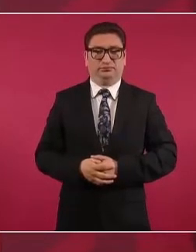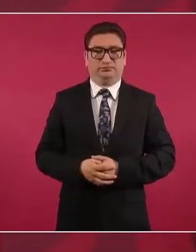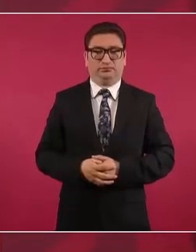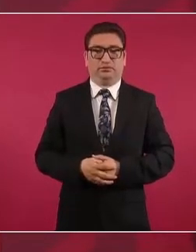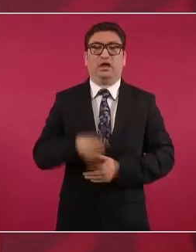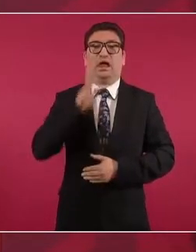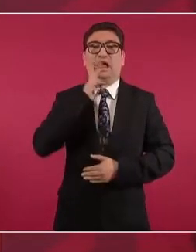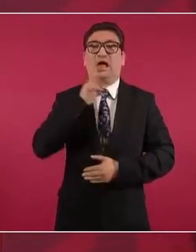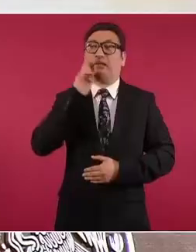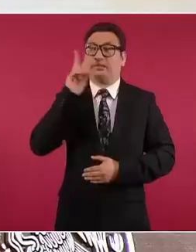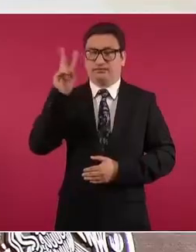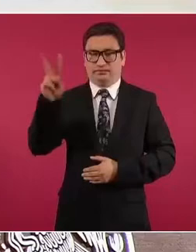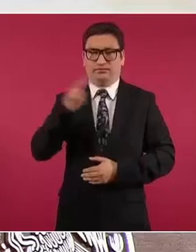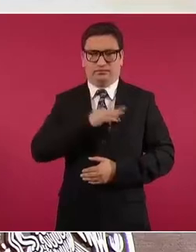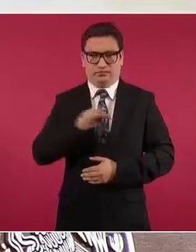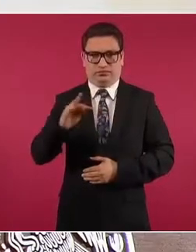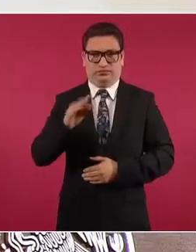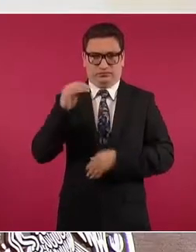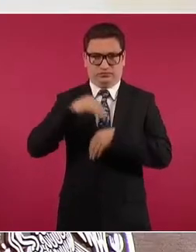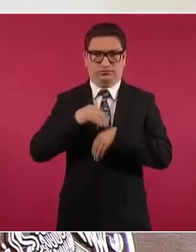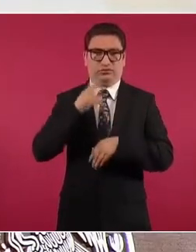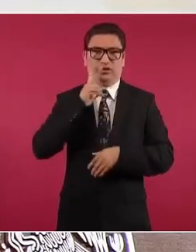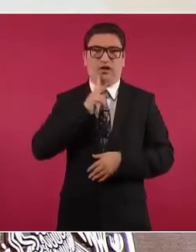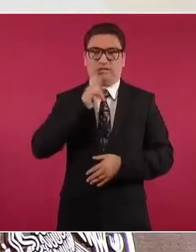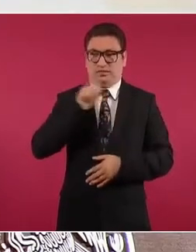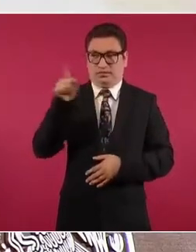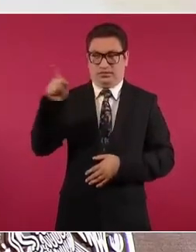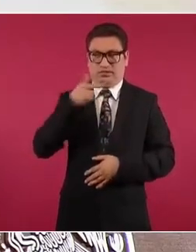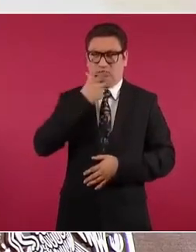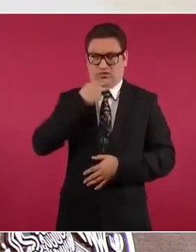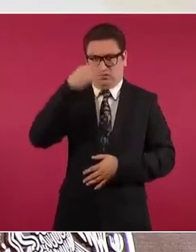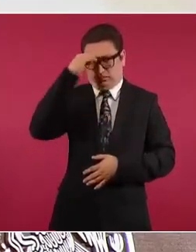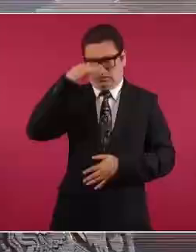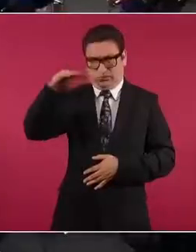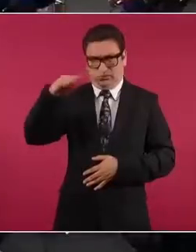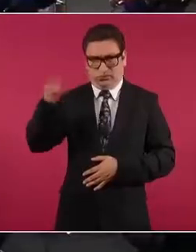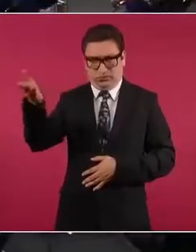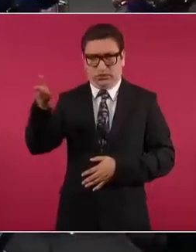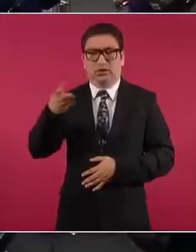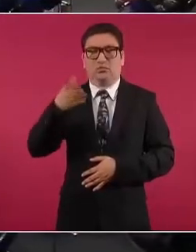A ver si no pones algunos del señor, deben de estar por ahí.